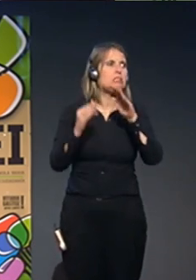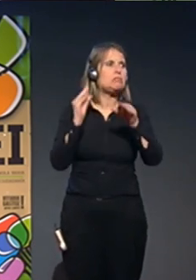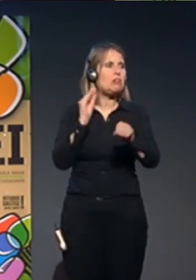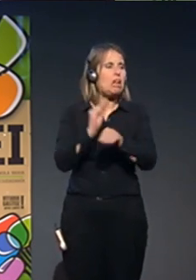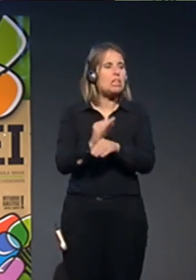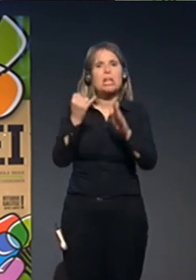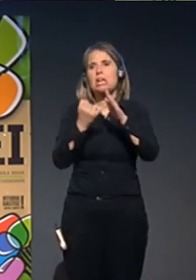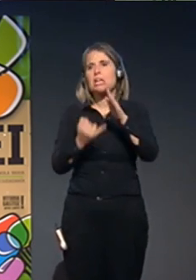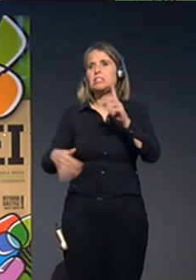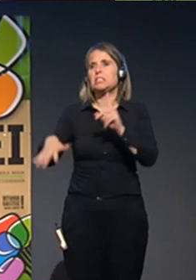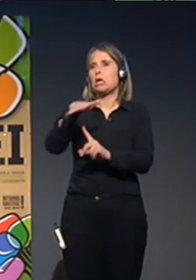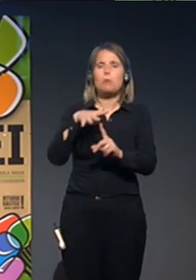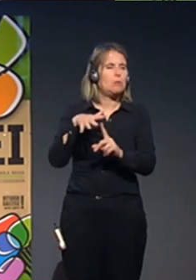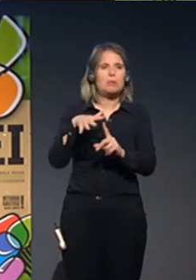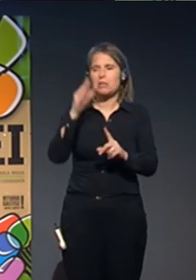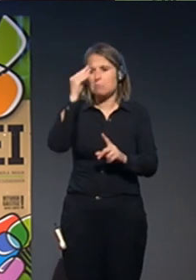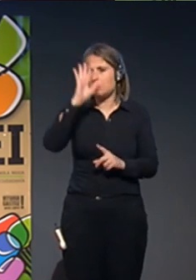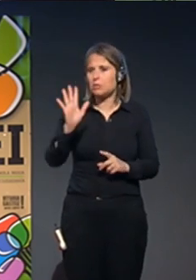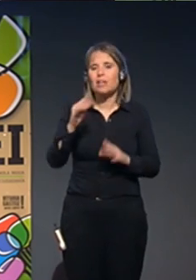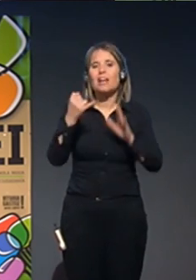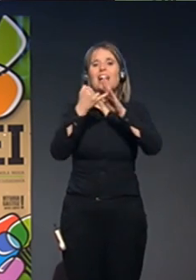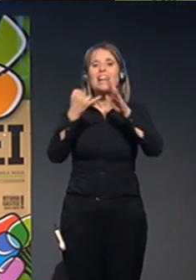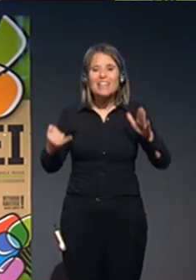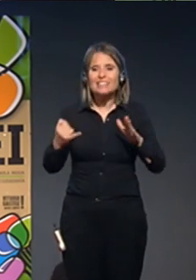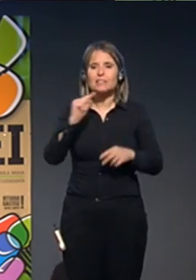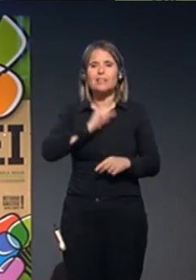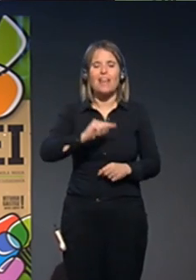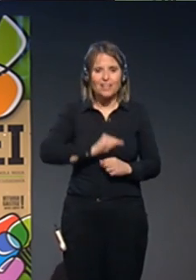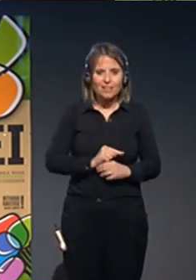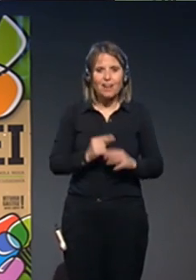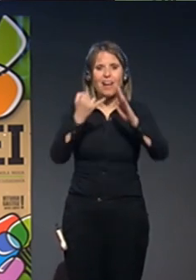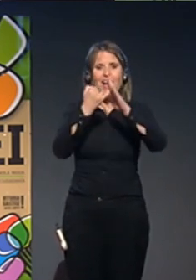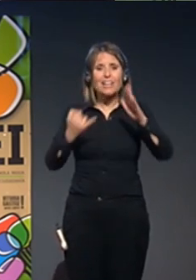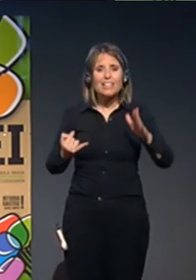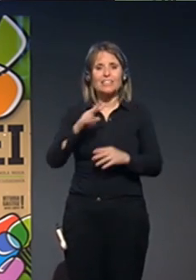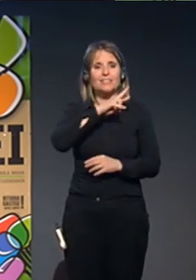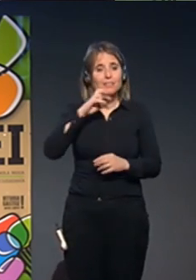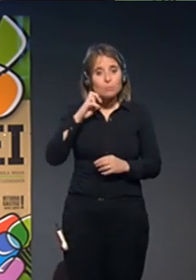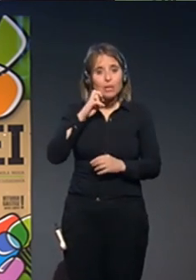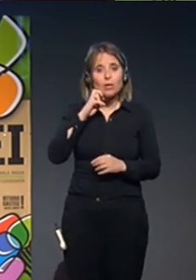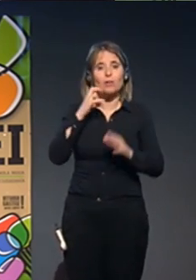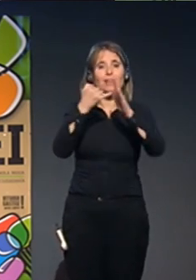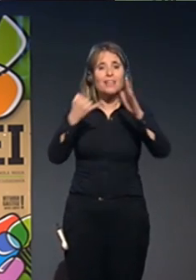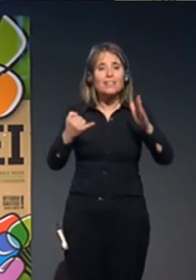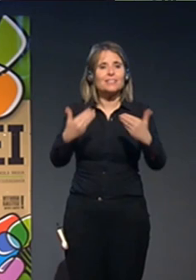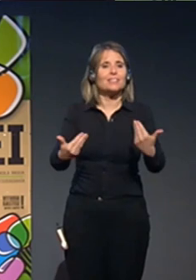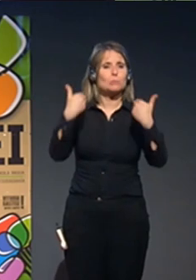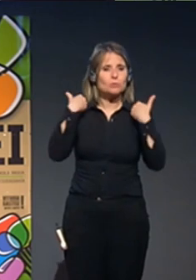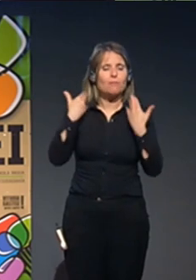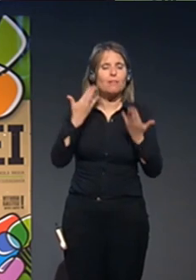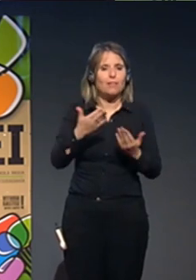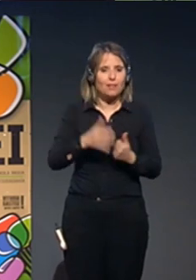una crisis ecológica una crisis etcétera no hay una crisis de ética hay una crisis de valores y hay una crisis de